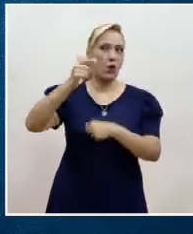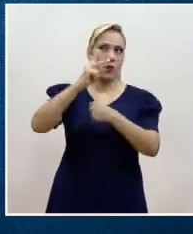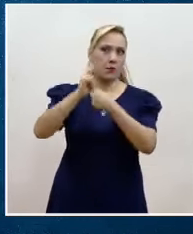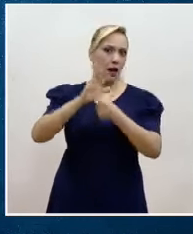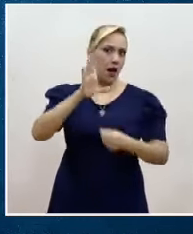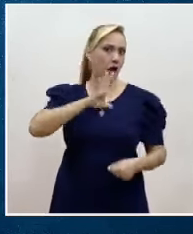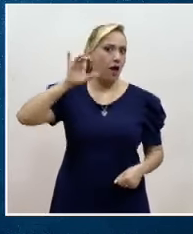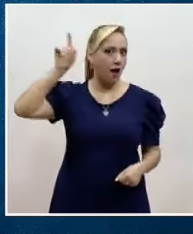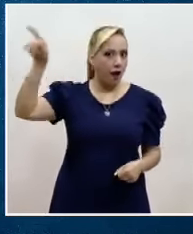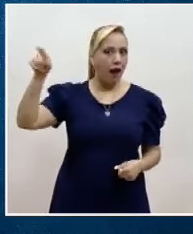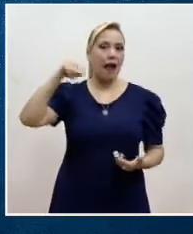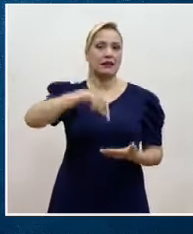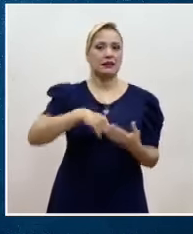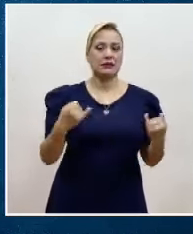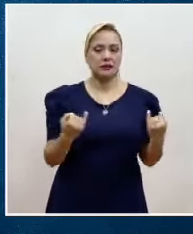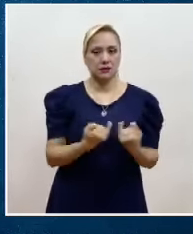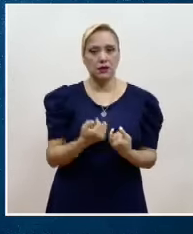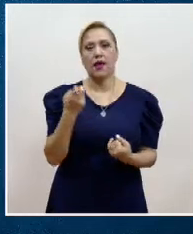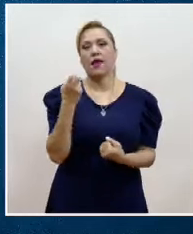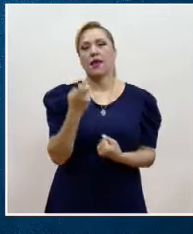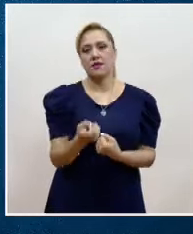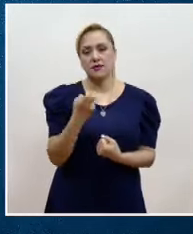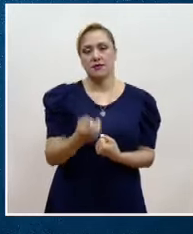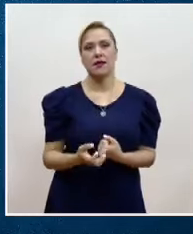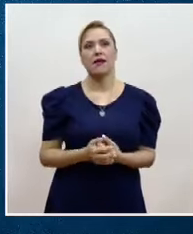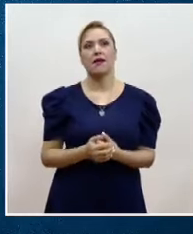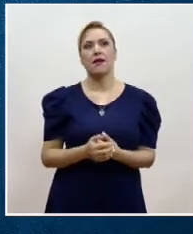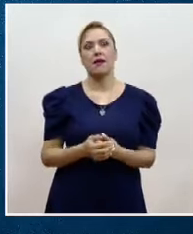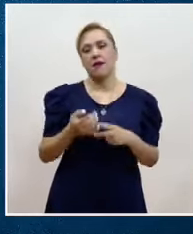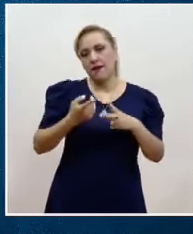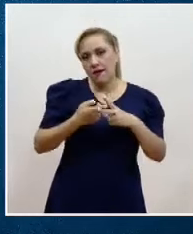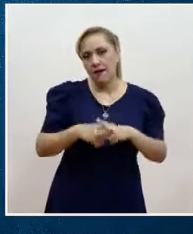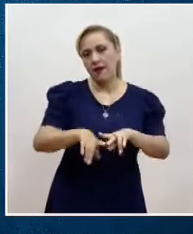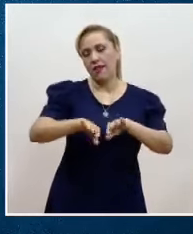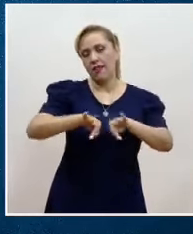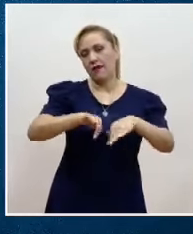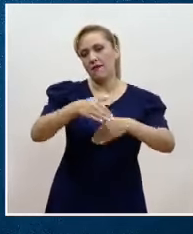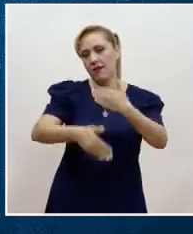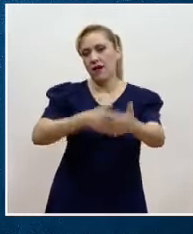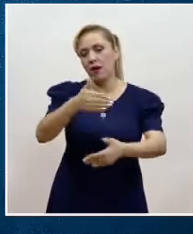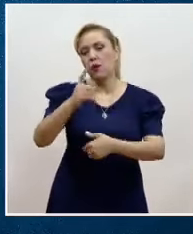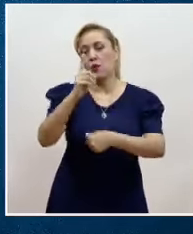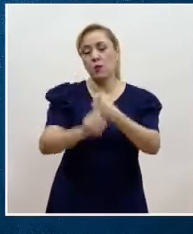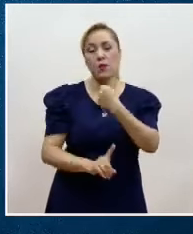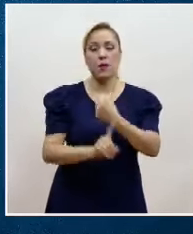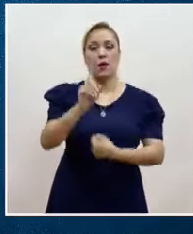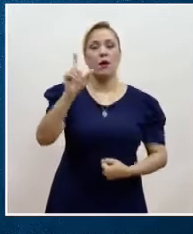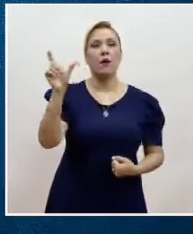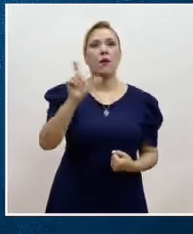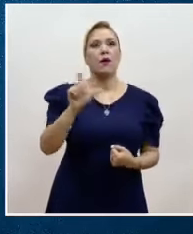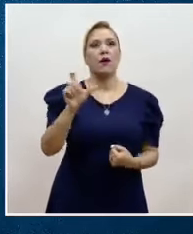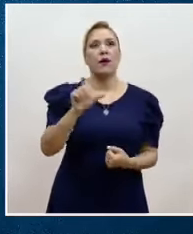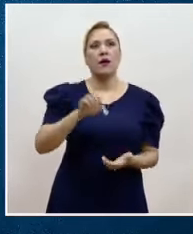tenían, y a partir de eso se empezó a trabajar. El problema fue cuando, por ejemplo,